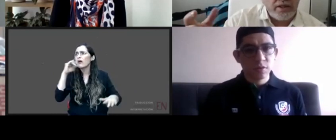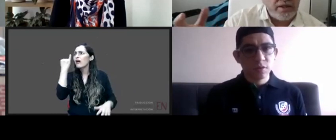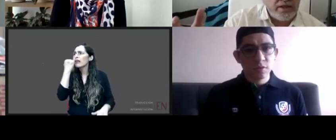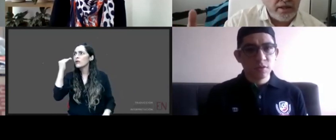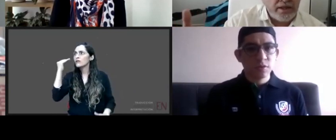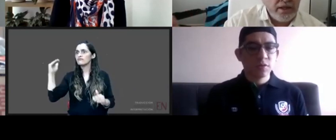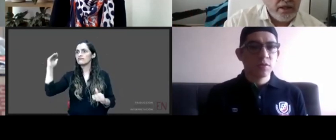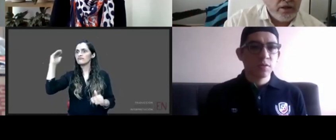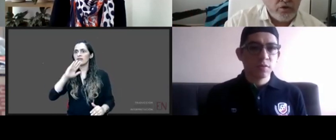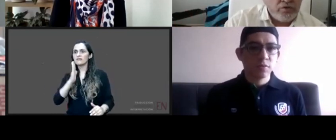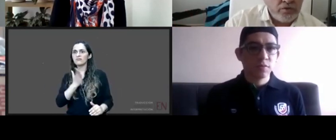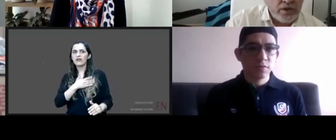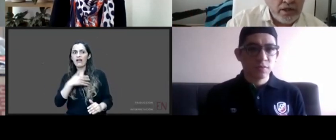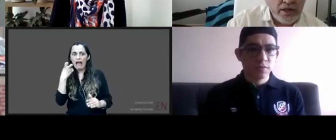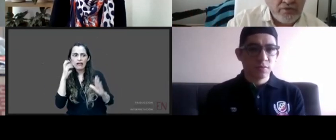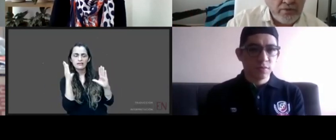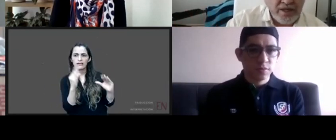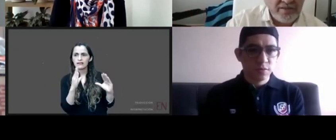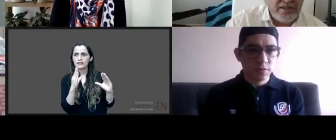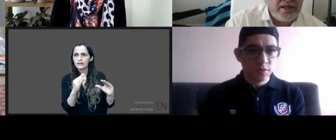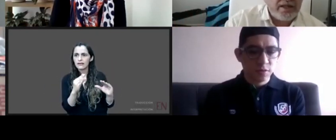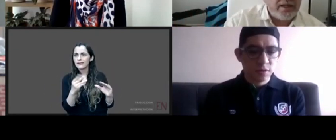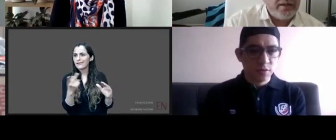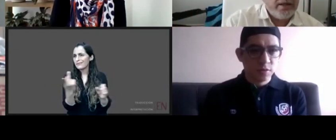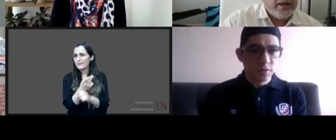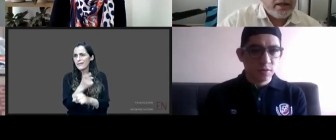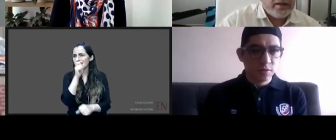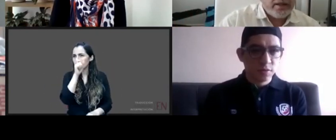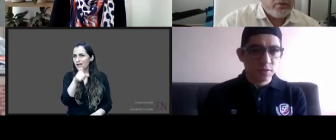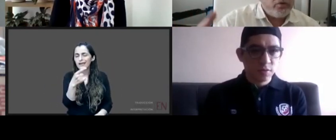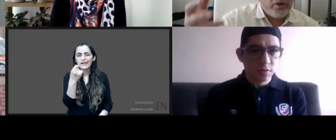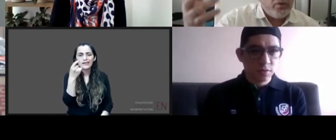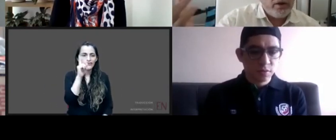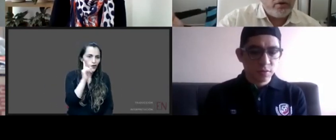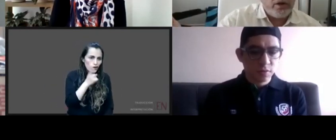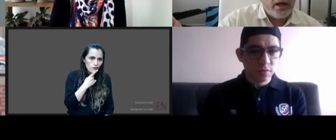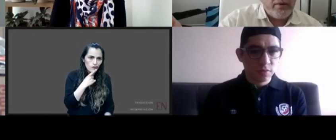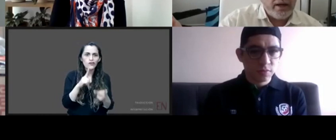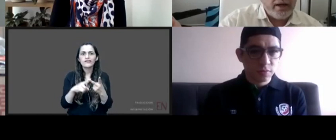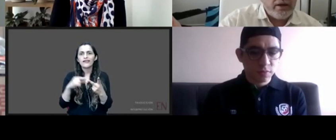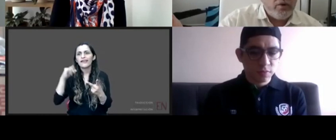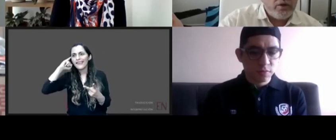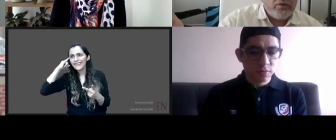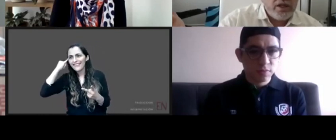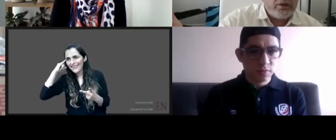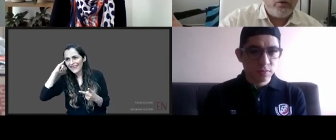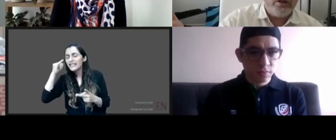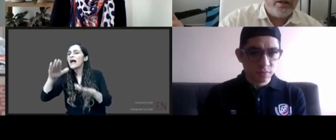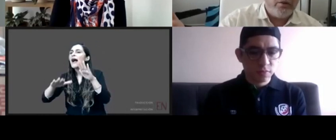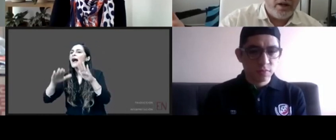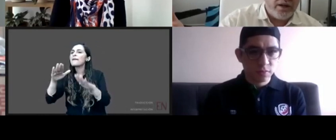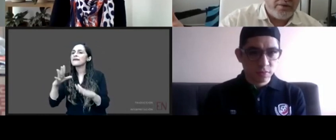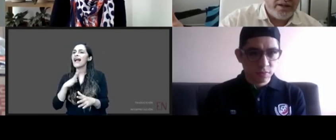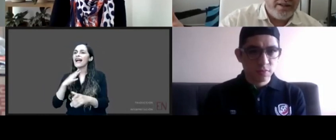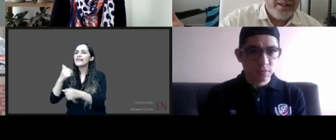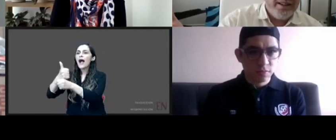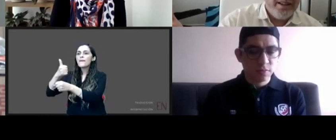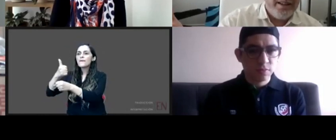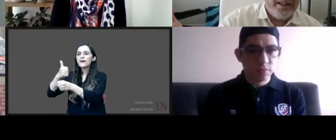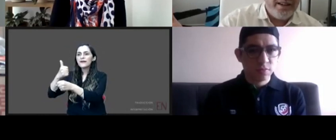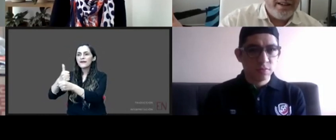ocurre entre en las familias indígenas, que tenemos un abuelo que habla la lengua y un nieto que ya no la